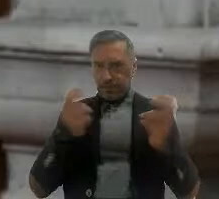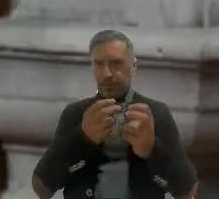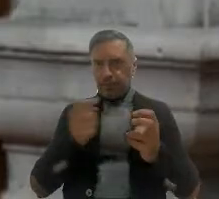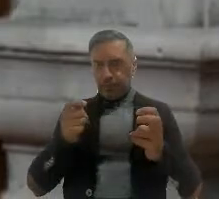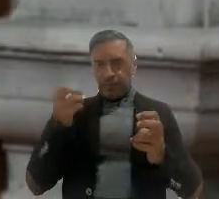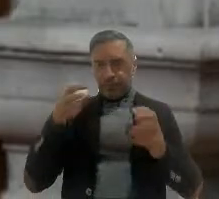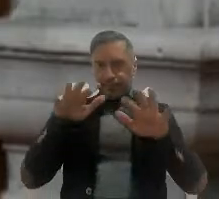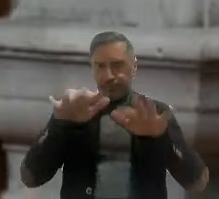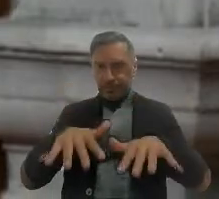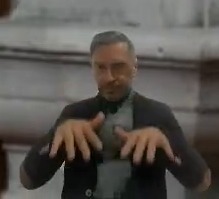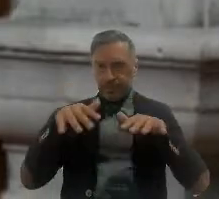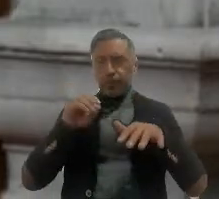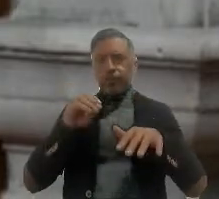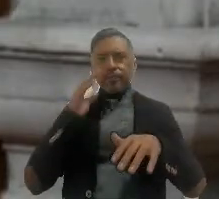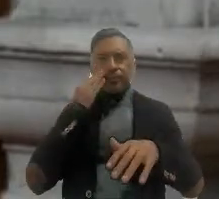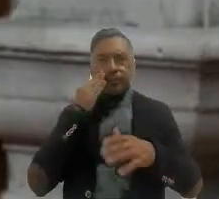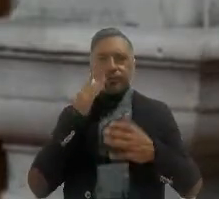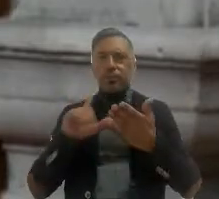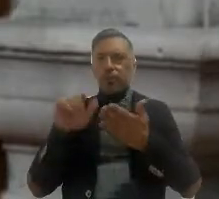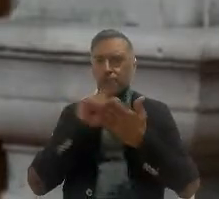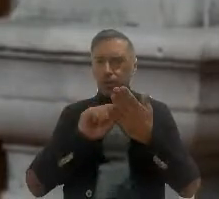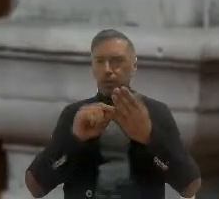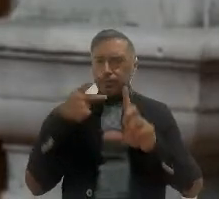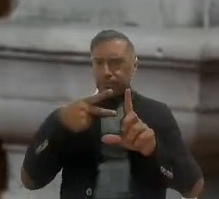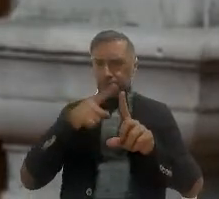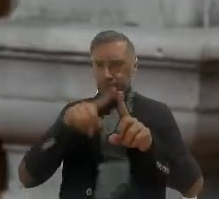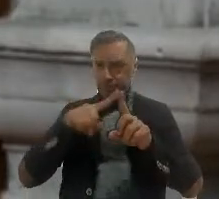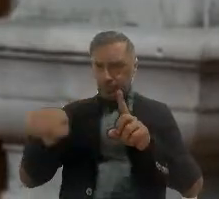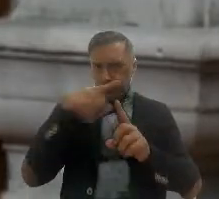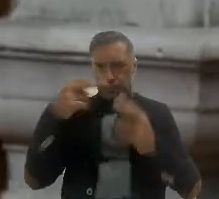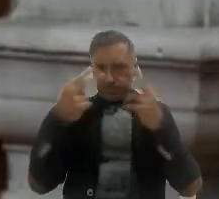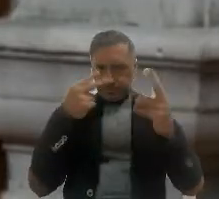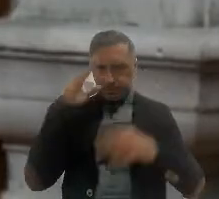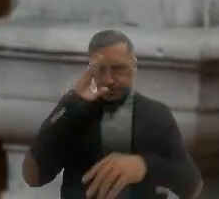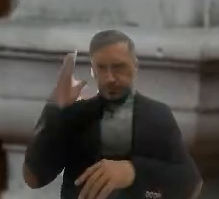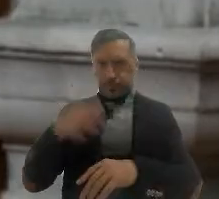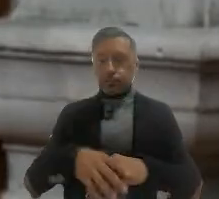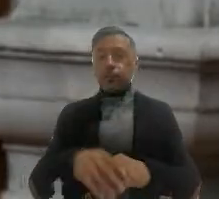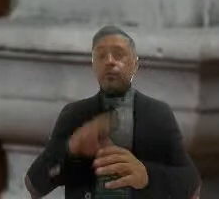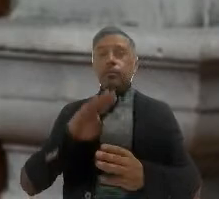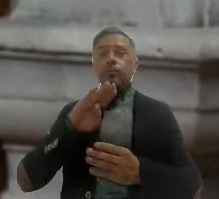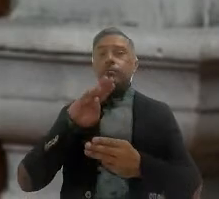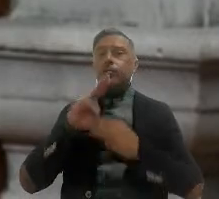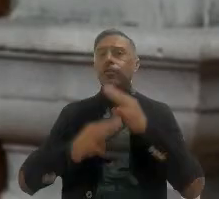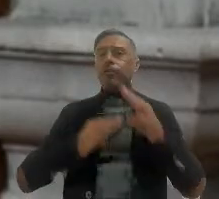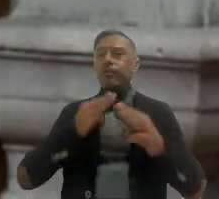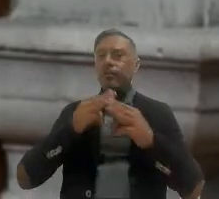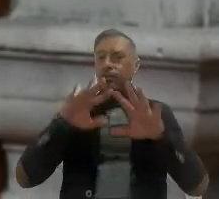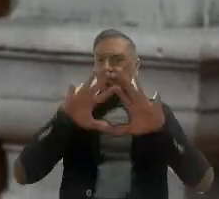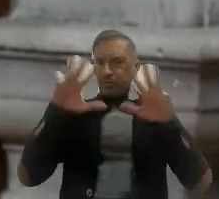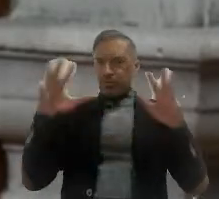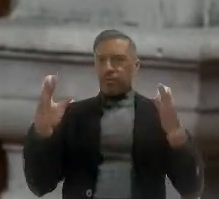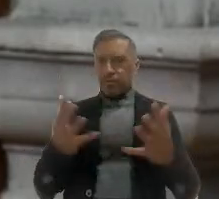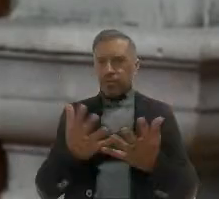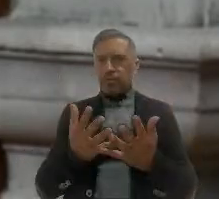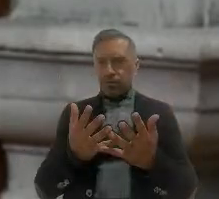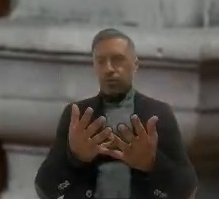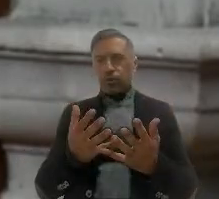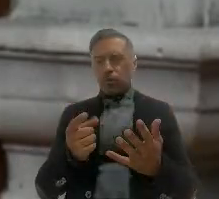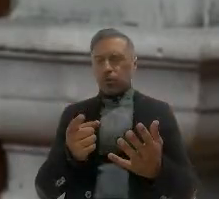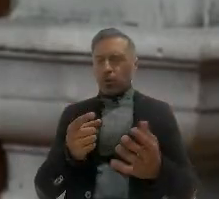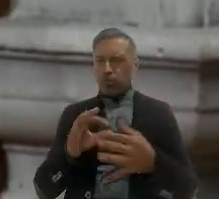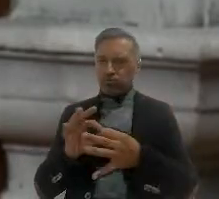través de las diferentes plataformas digitales. El mundo entero se ha unido para honrar la lucha de todas